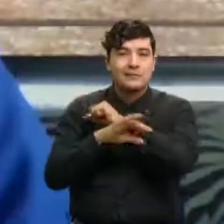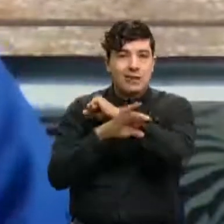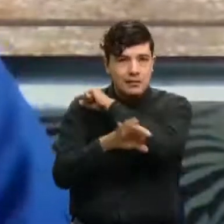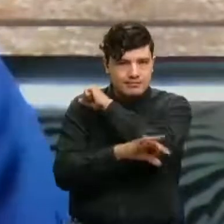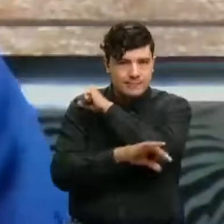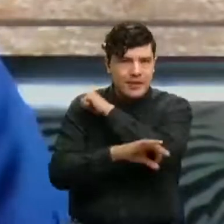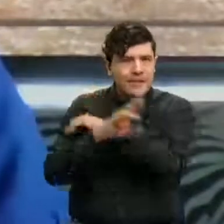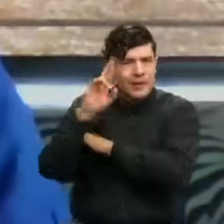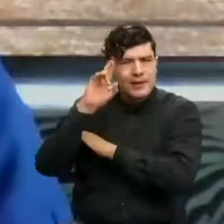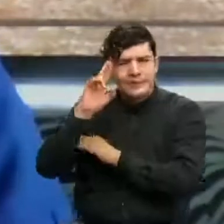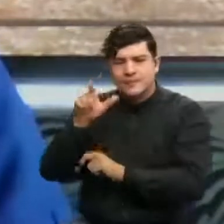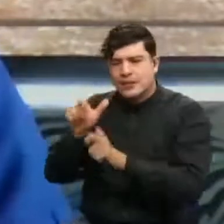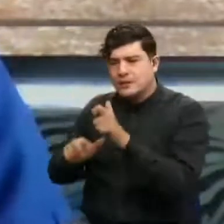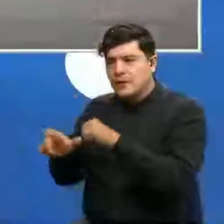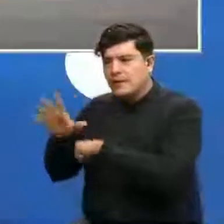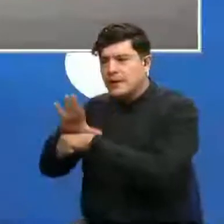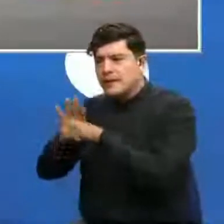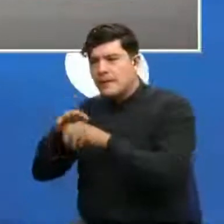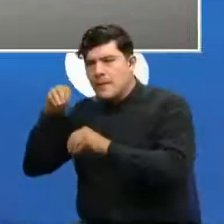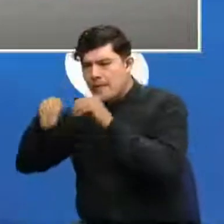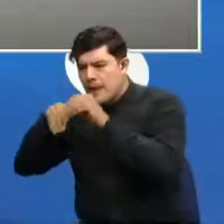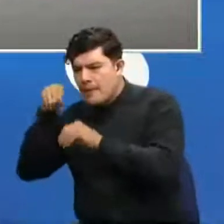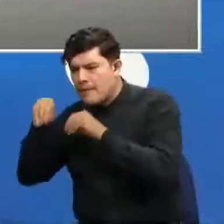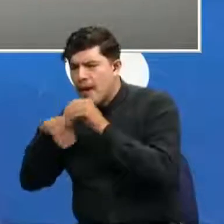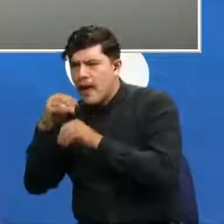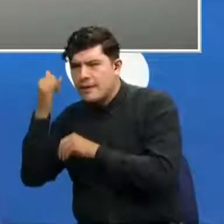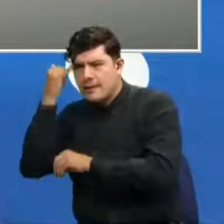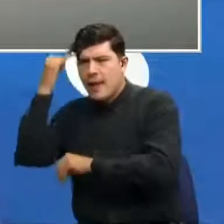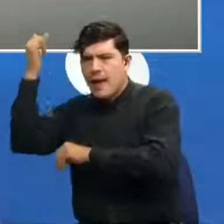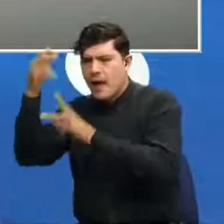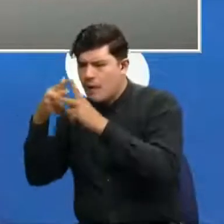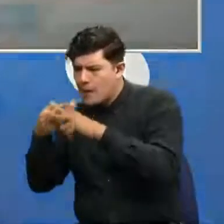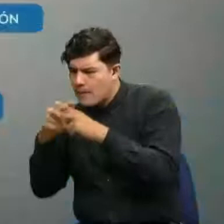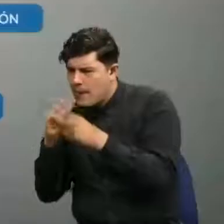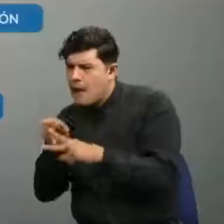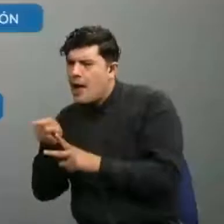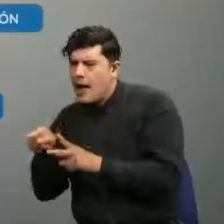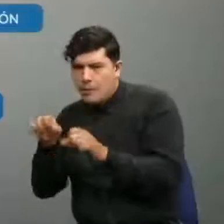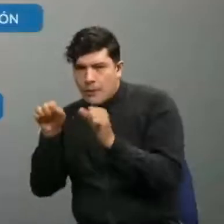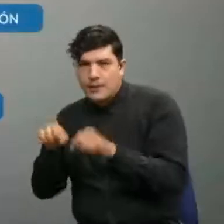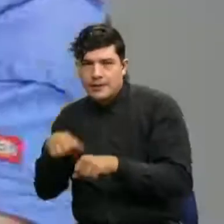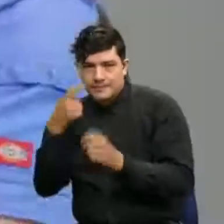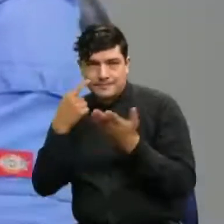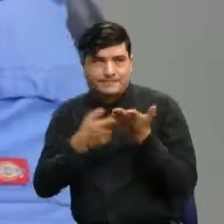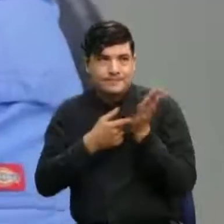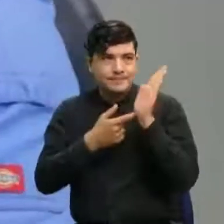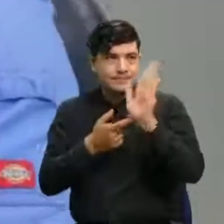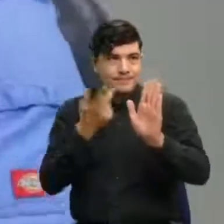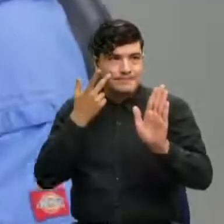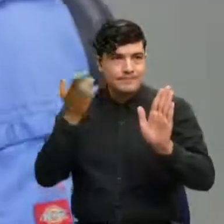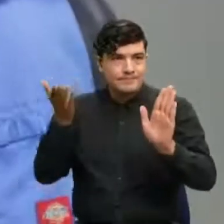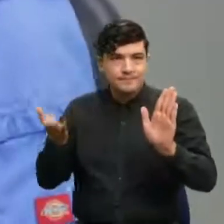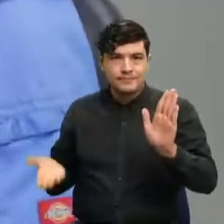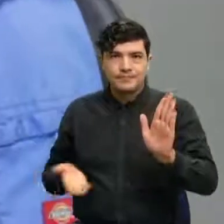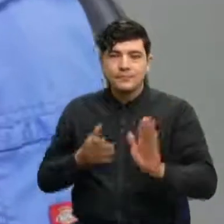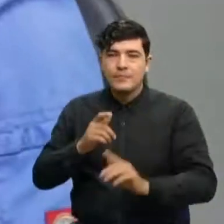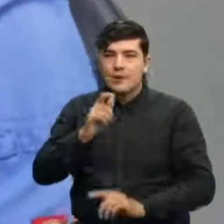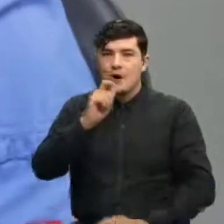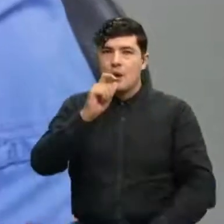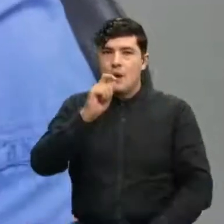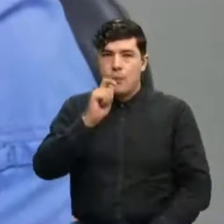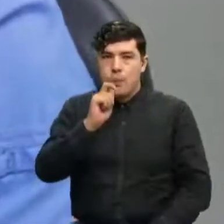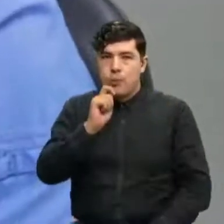diversos dispositivos para resolver algunos problemas y uno de ellos específicamente es este que estáis viendo proyectado, que se